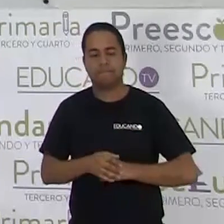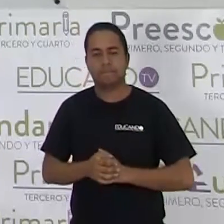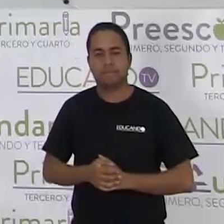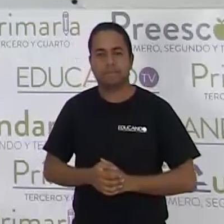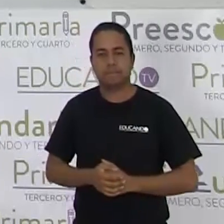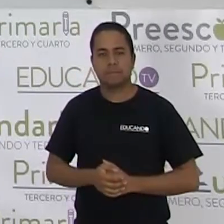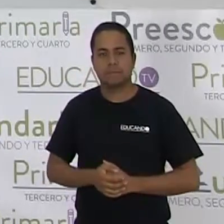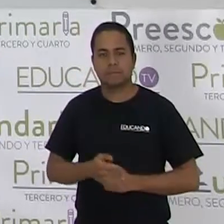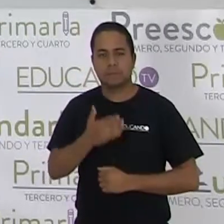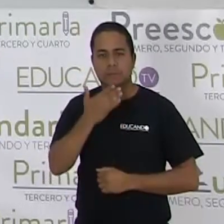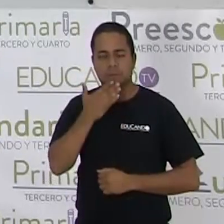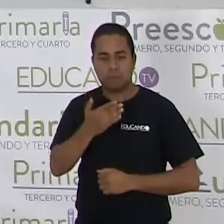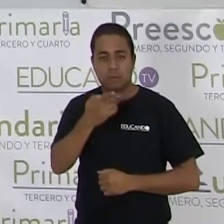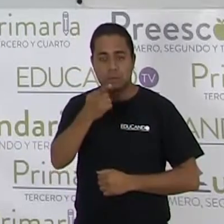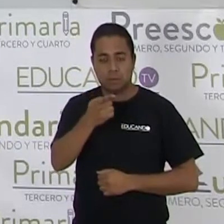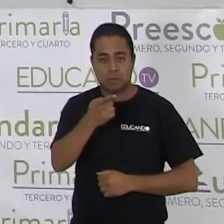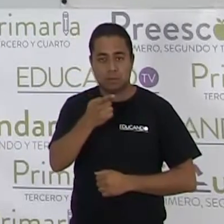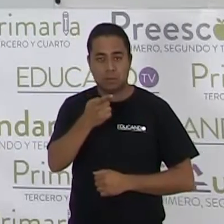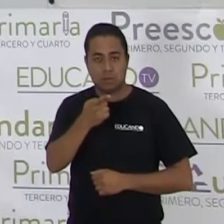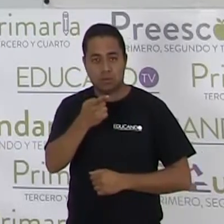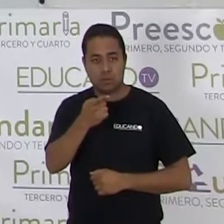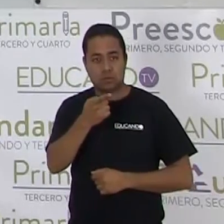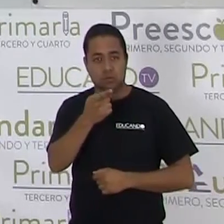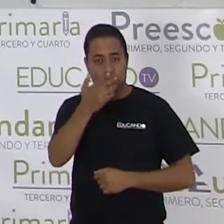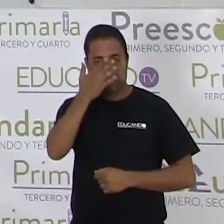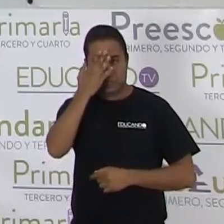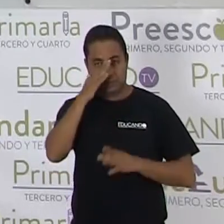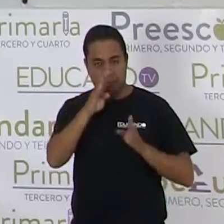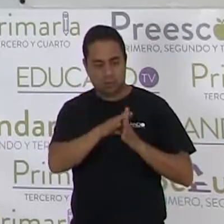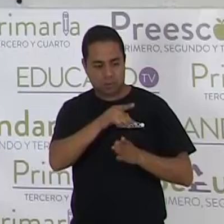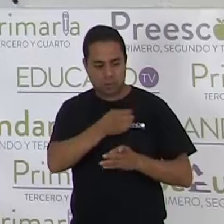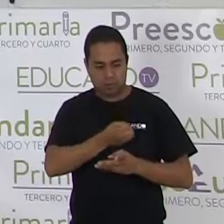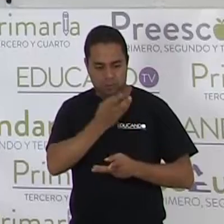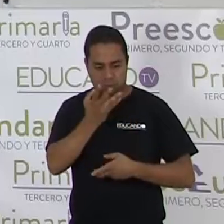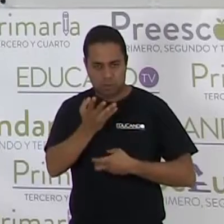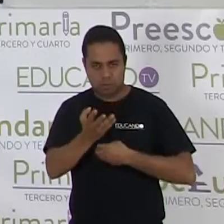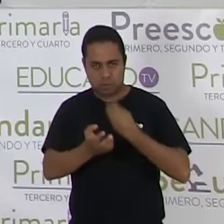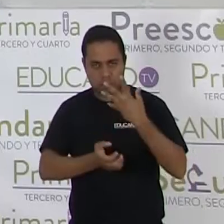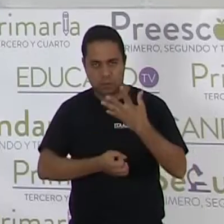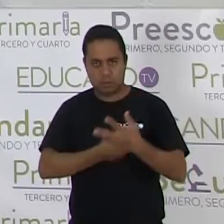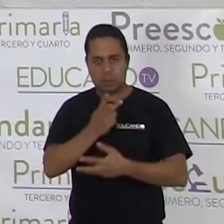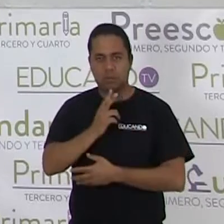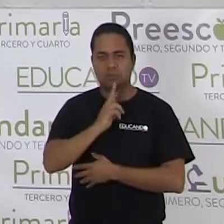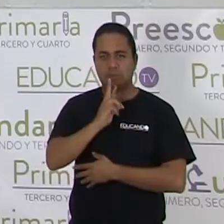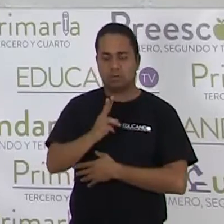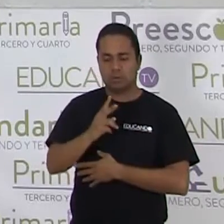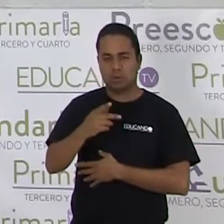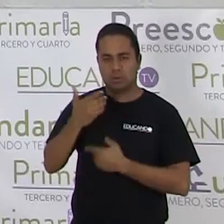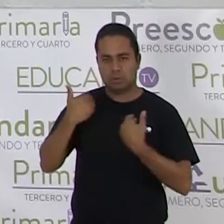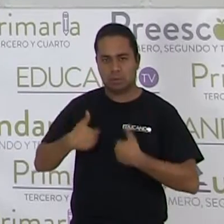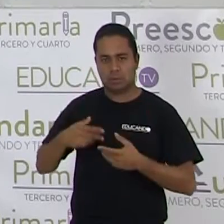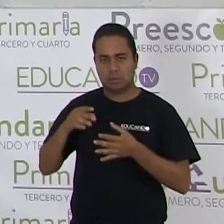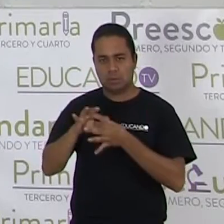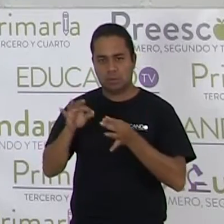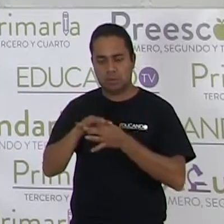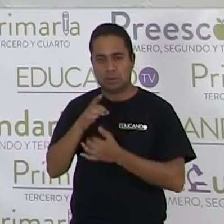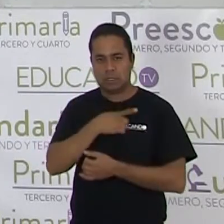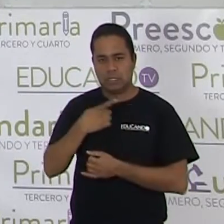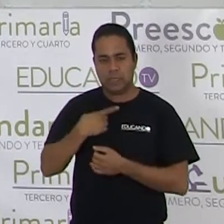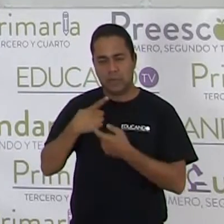cómo lanza premisas al momento de leerlas donde la voz del narrador tiene que ser